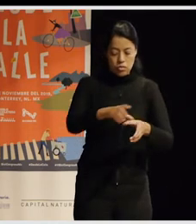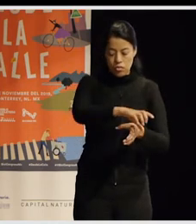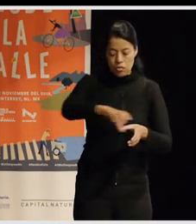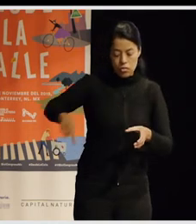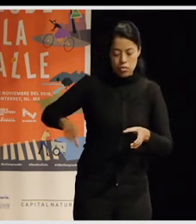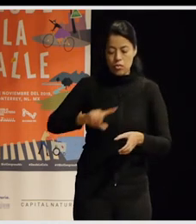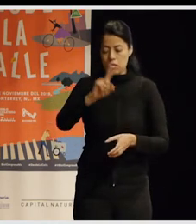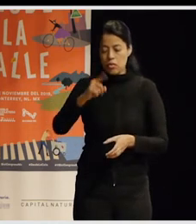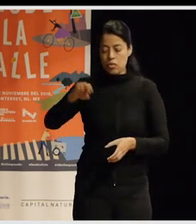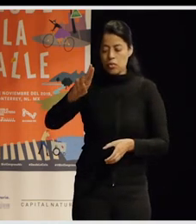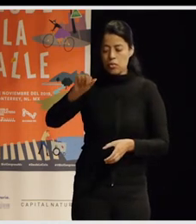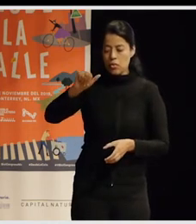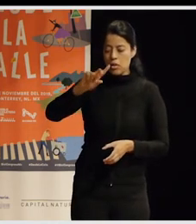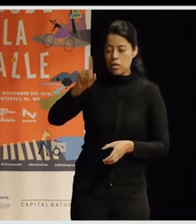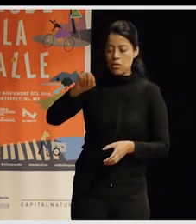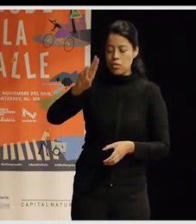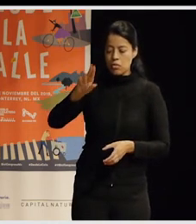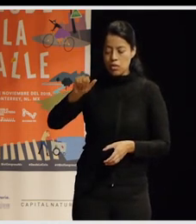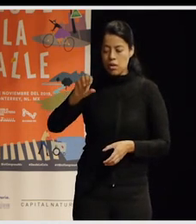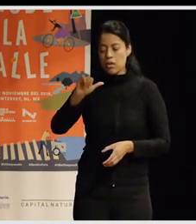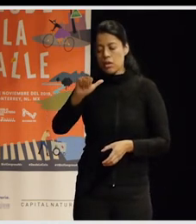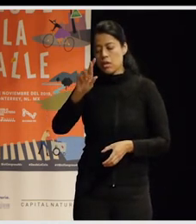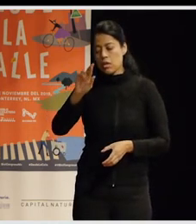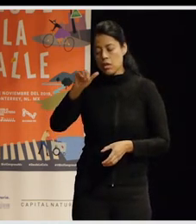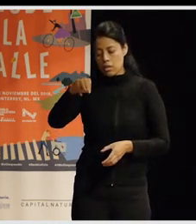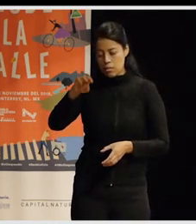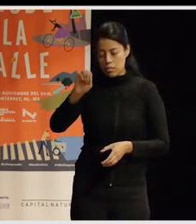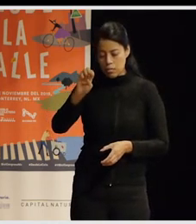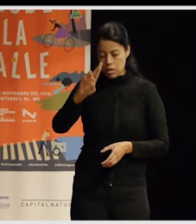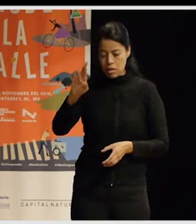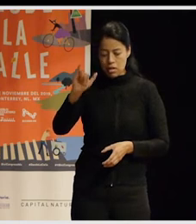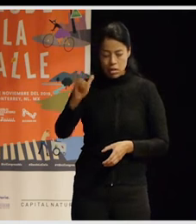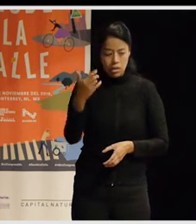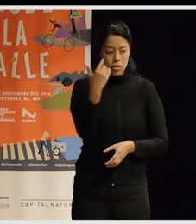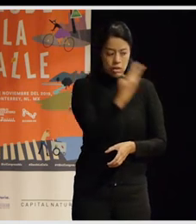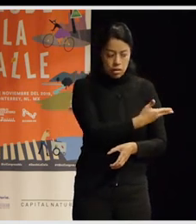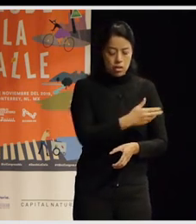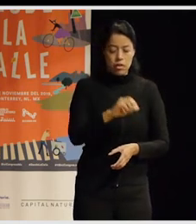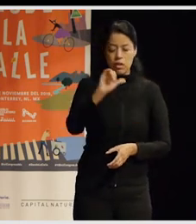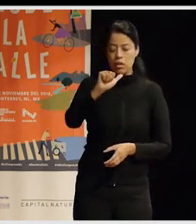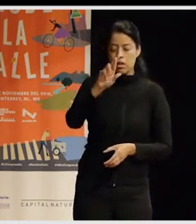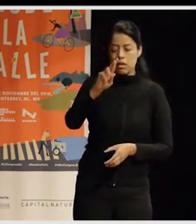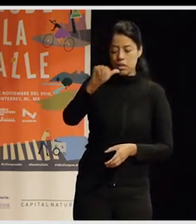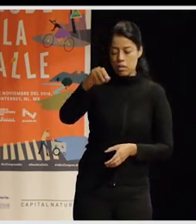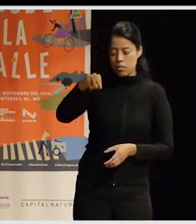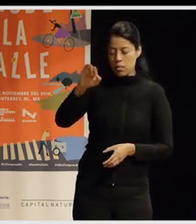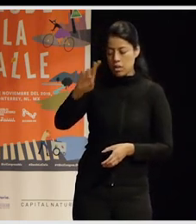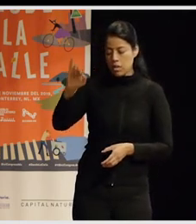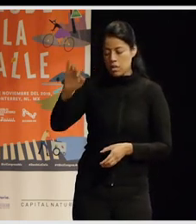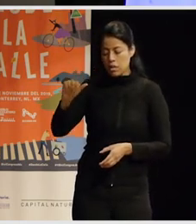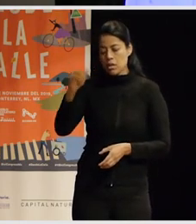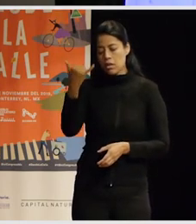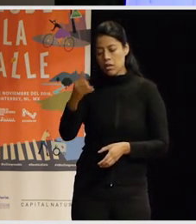y este es el cruce de suazo de aramberri y doctor coss aquí se ven las dos orejas que